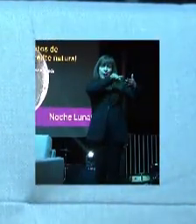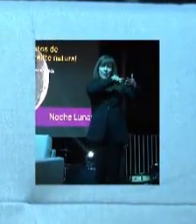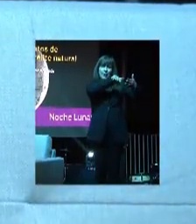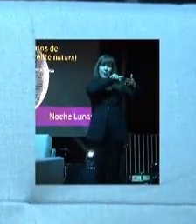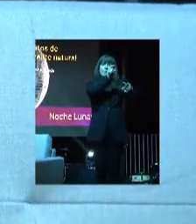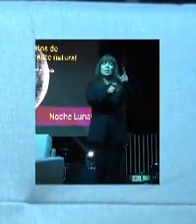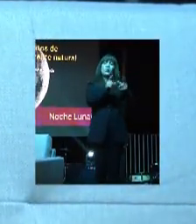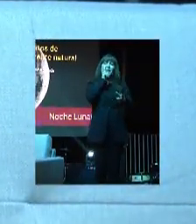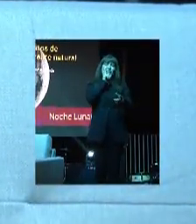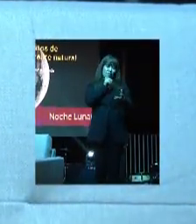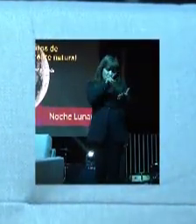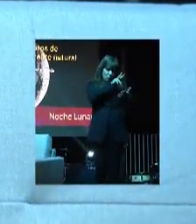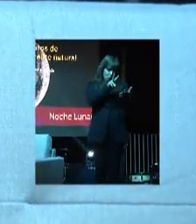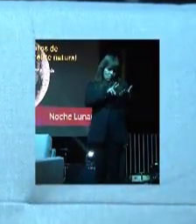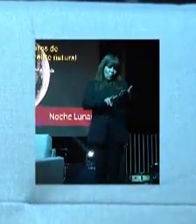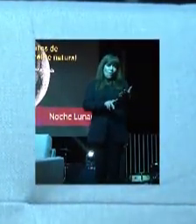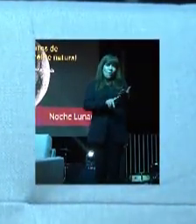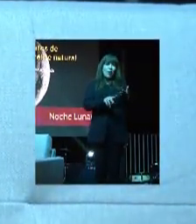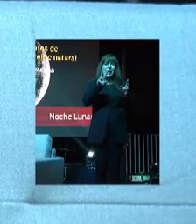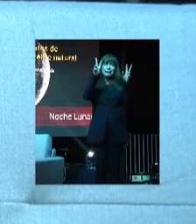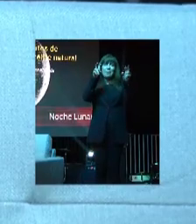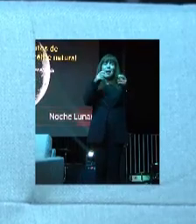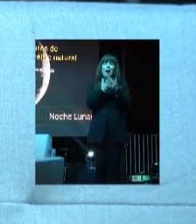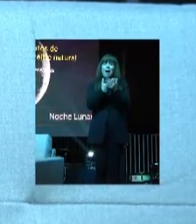Y bueno, aprovechando esta temática también,